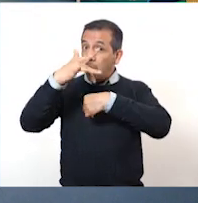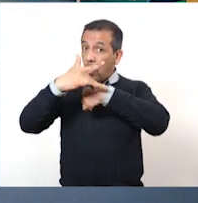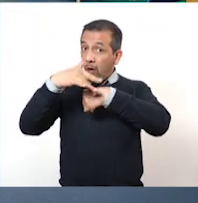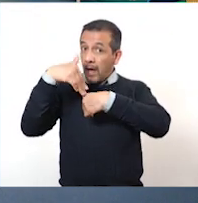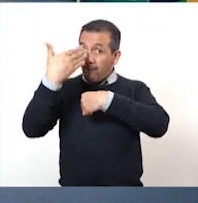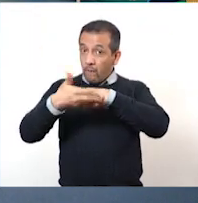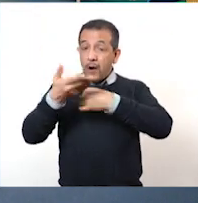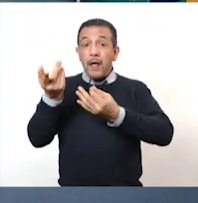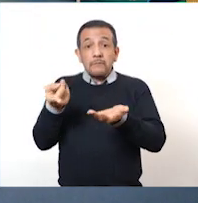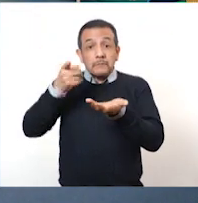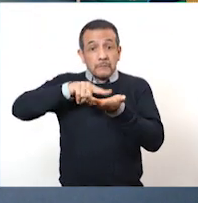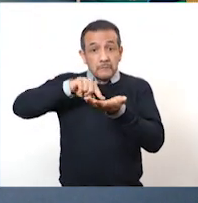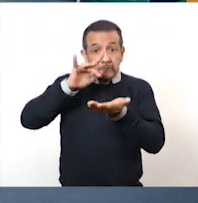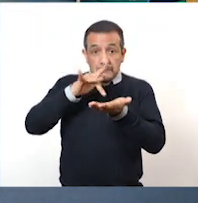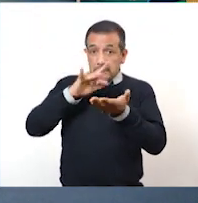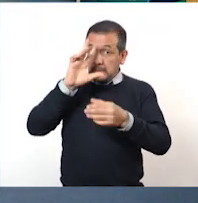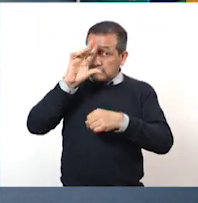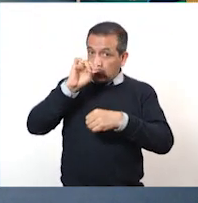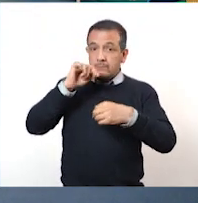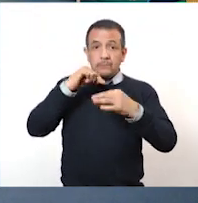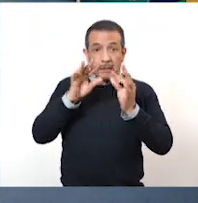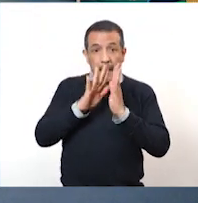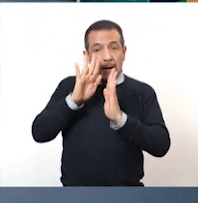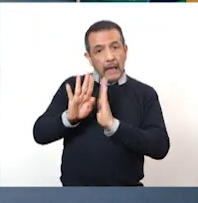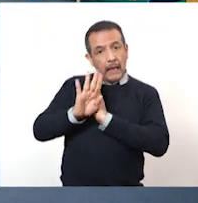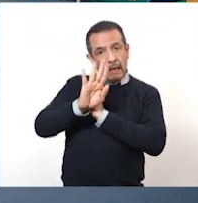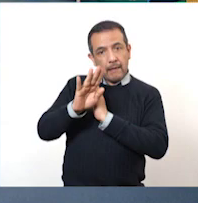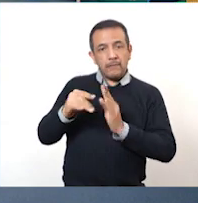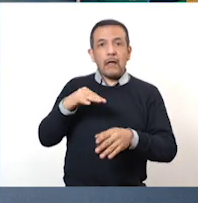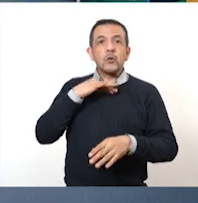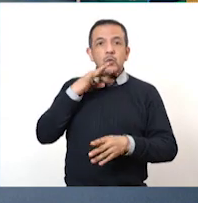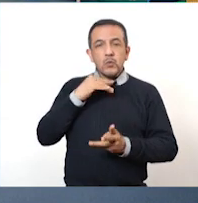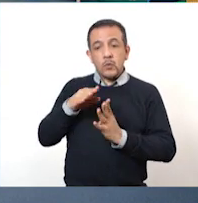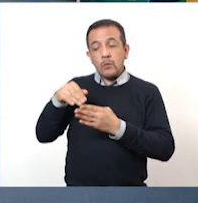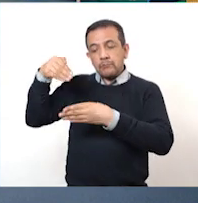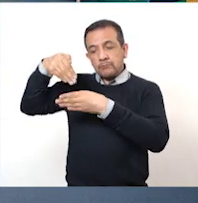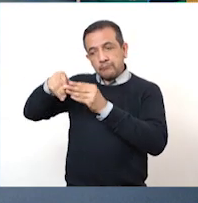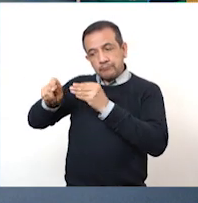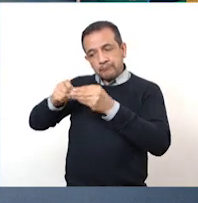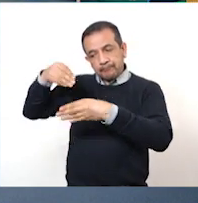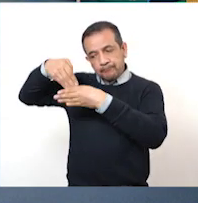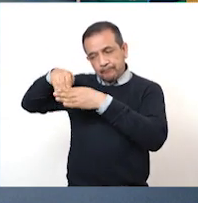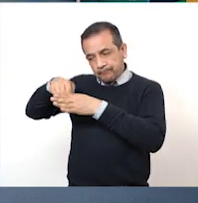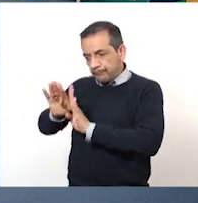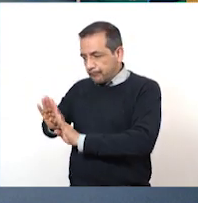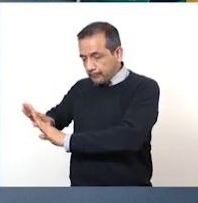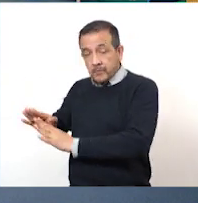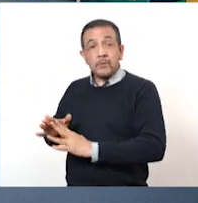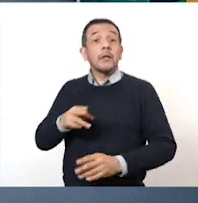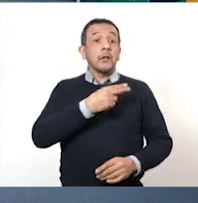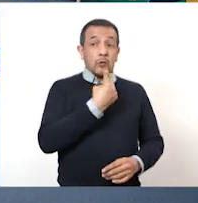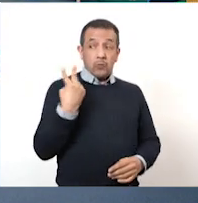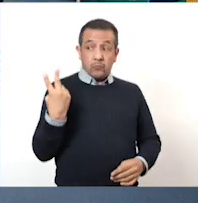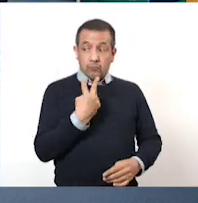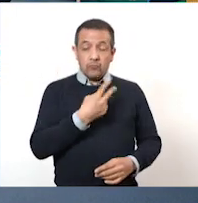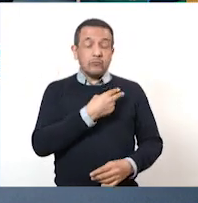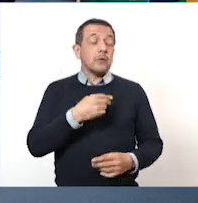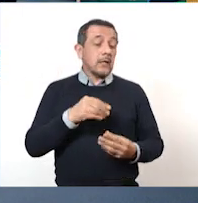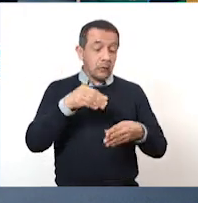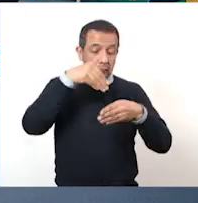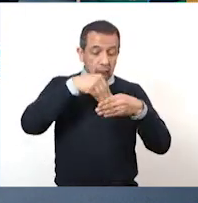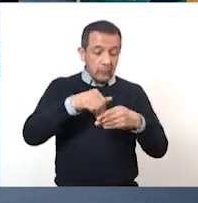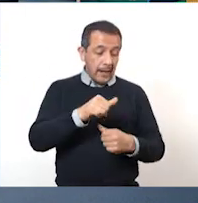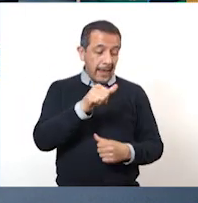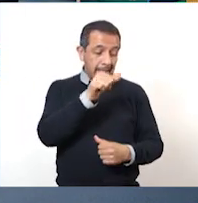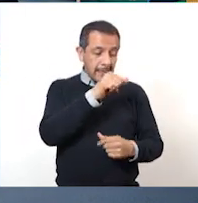de no tocar la parte externa ni la interna para evitar contaminación. Lo guardaremos en una bolsa para utilizarlo nuevamente. Nosotros lo guardaremos en